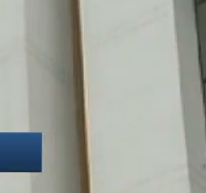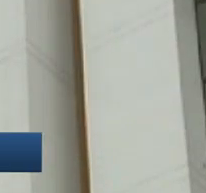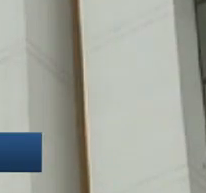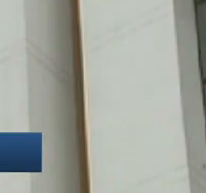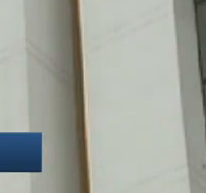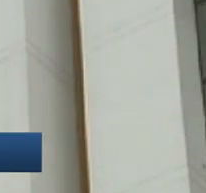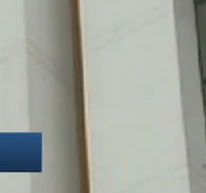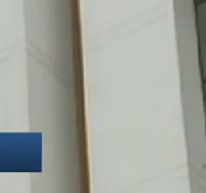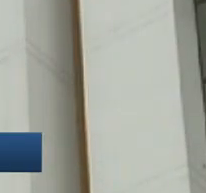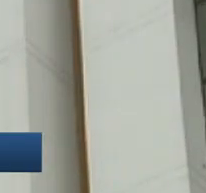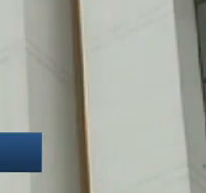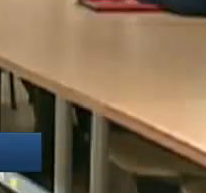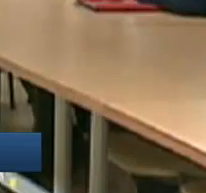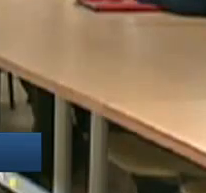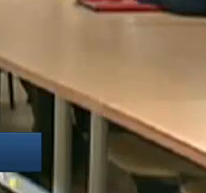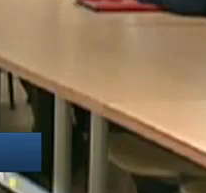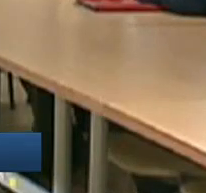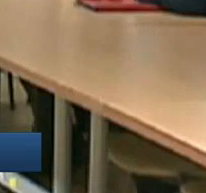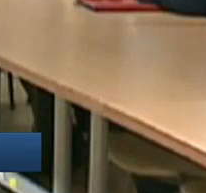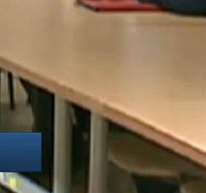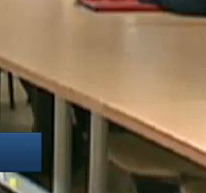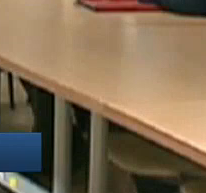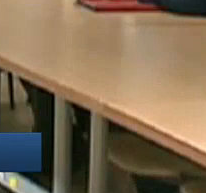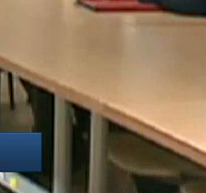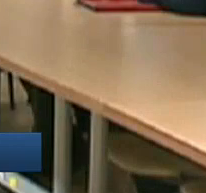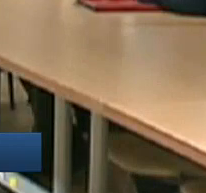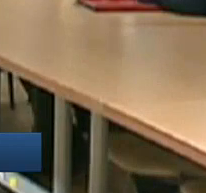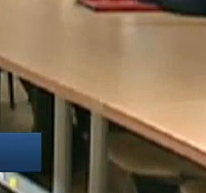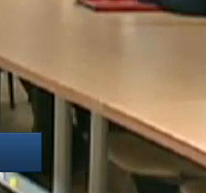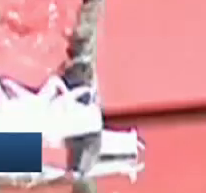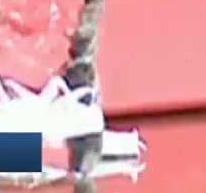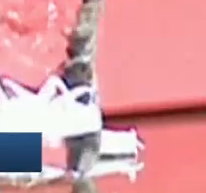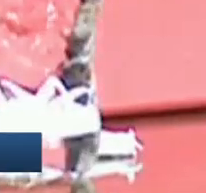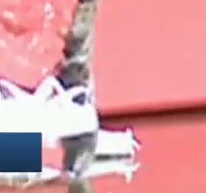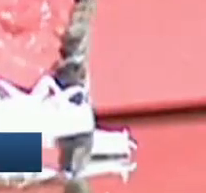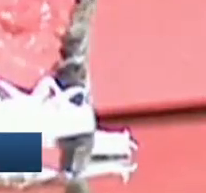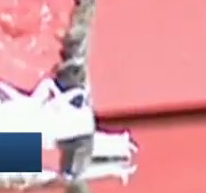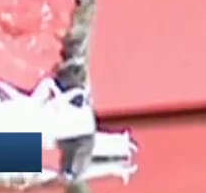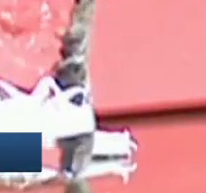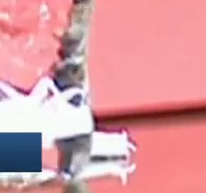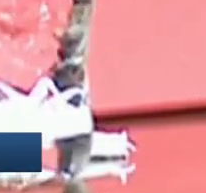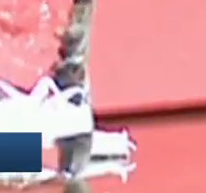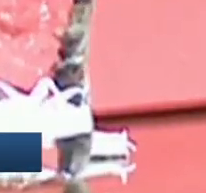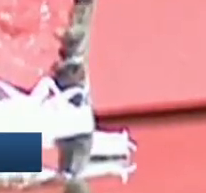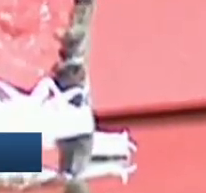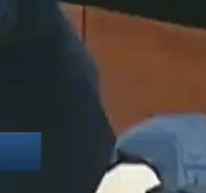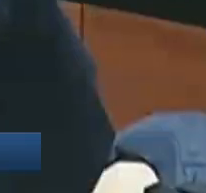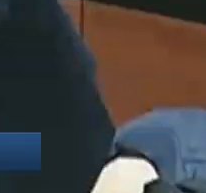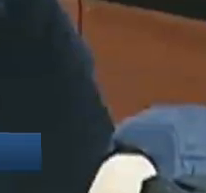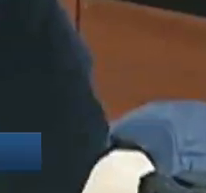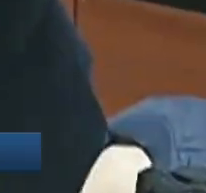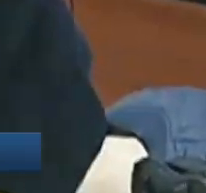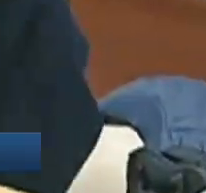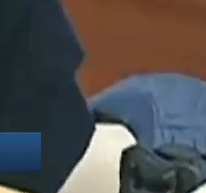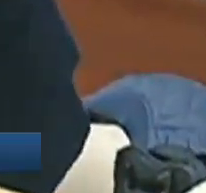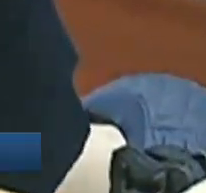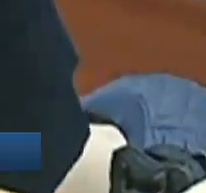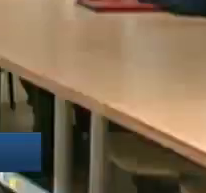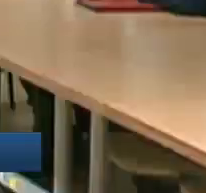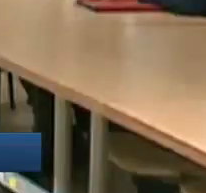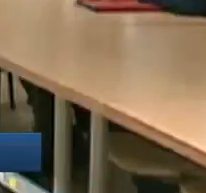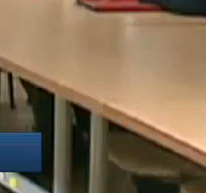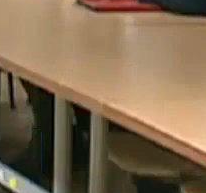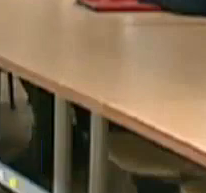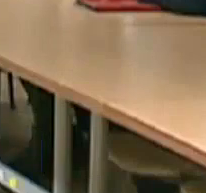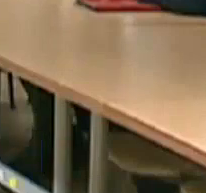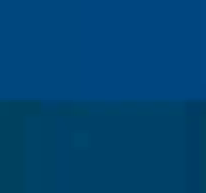Por su parte, Ángel Zegbay no pudo rendir su versión en la Fiscalía General del Estado. La diligencia legal se suspendió porque Vicuña pidió